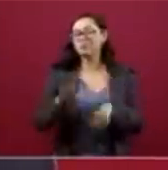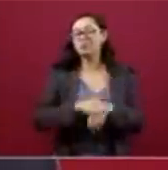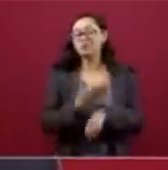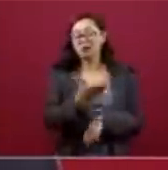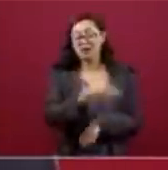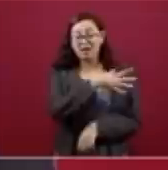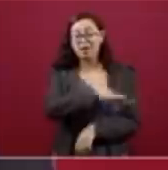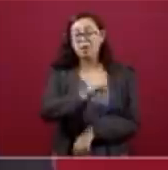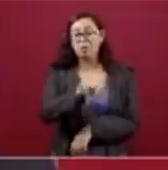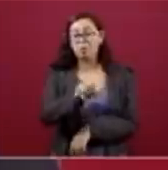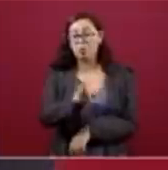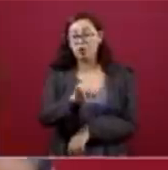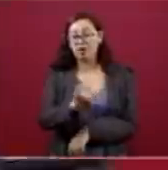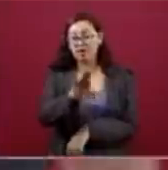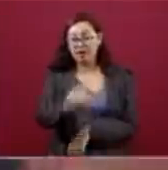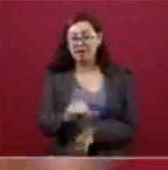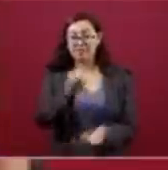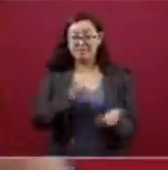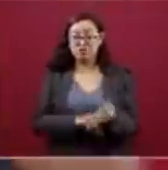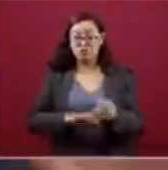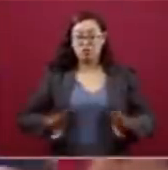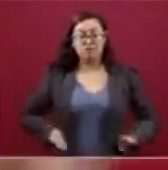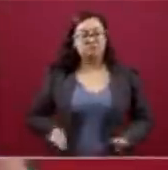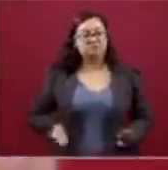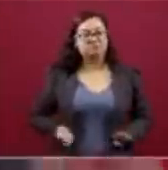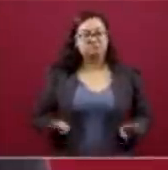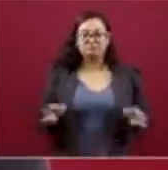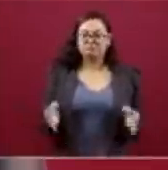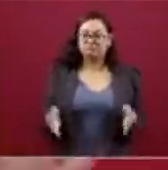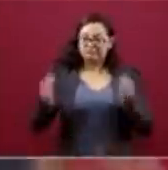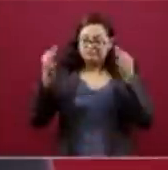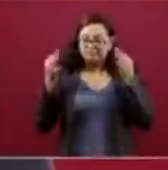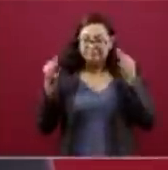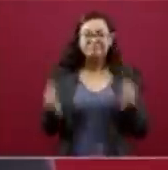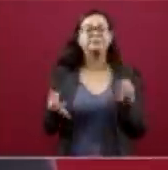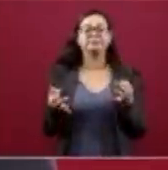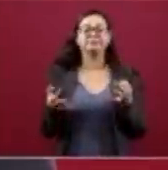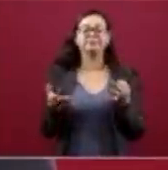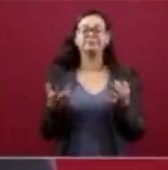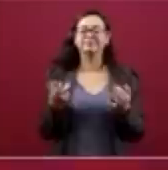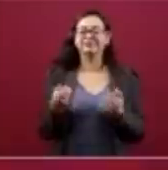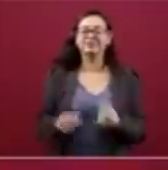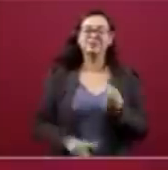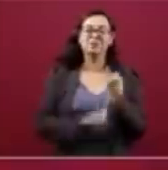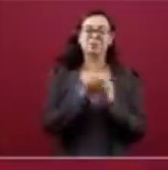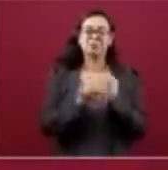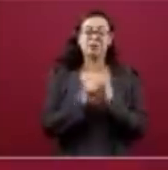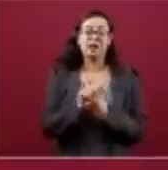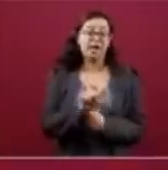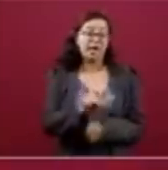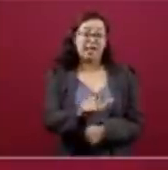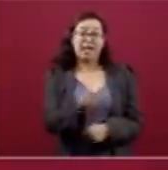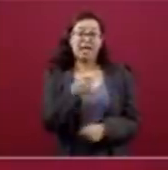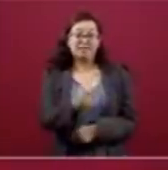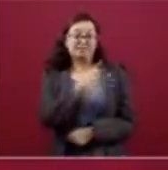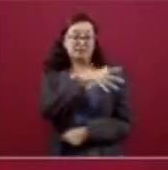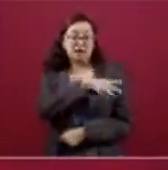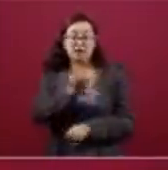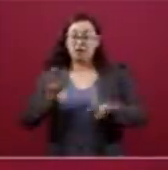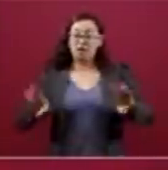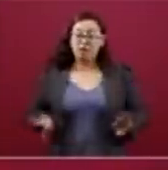bueno, eso es lo que era el general Mujica, un hombre de